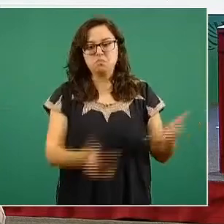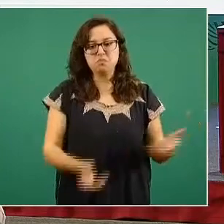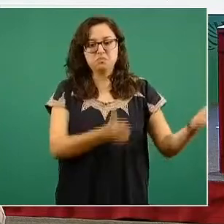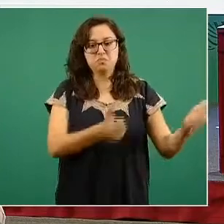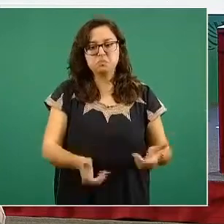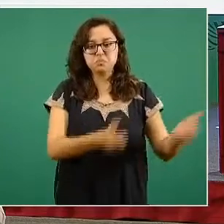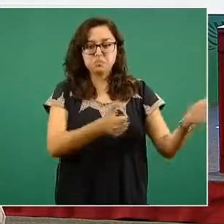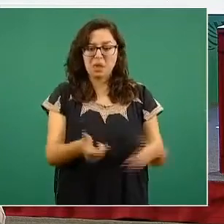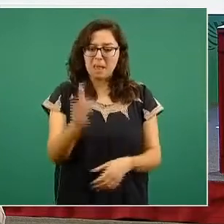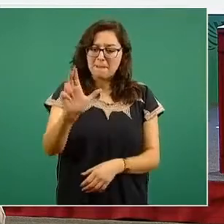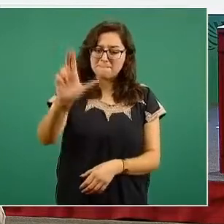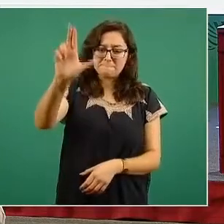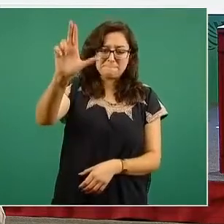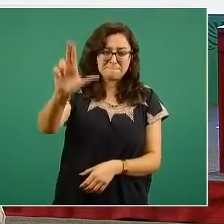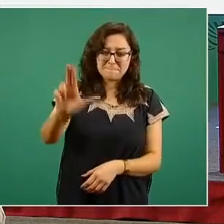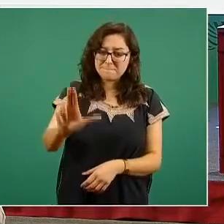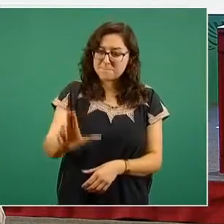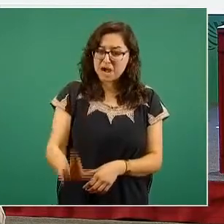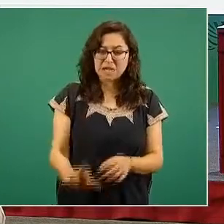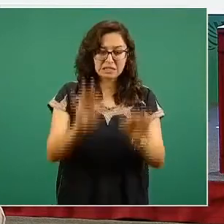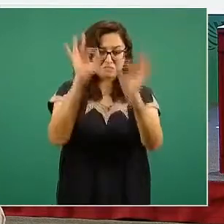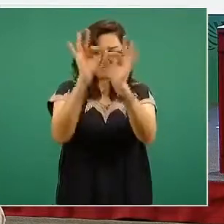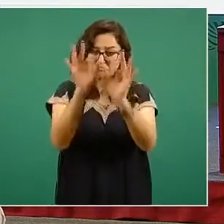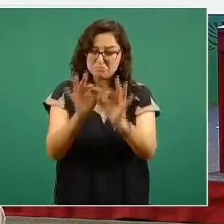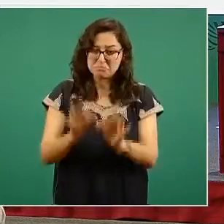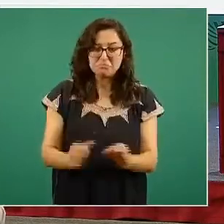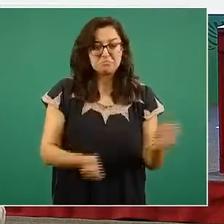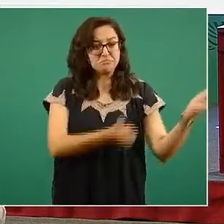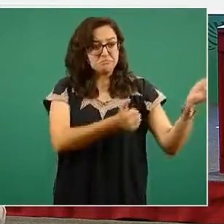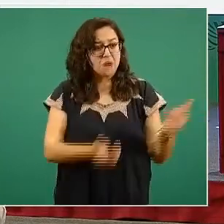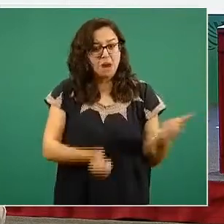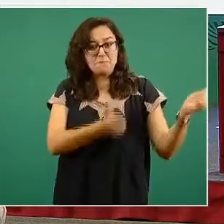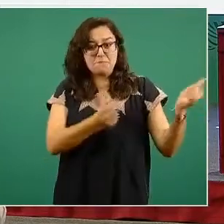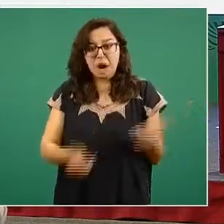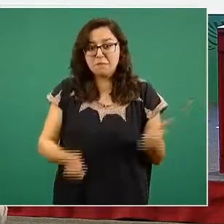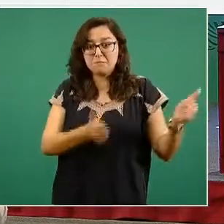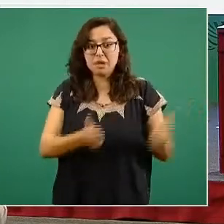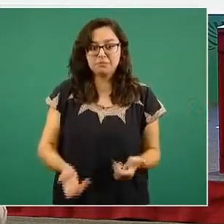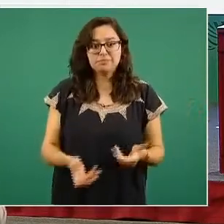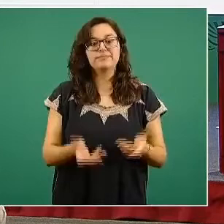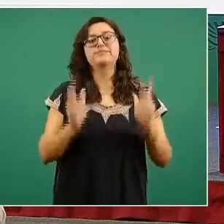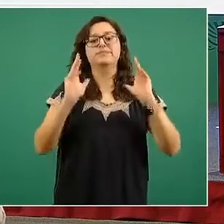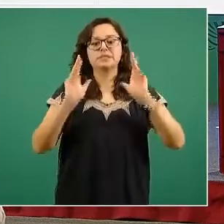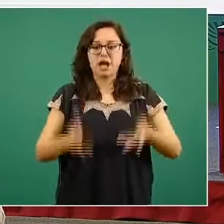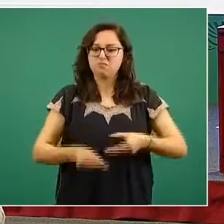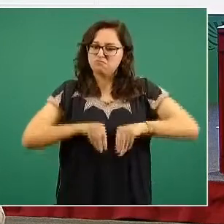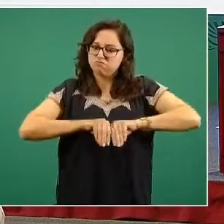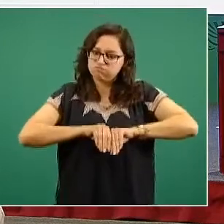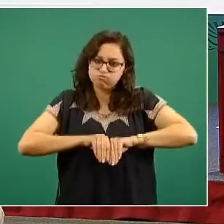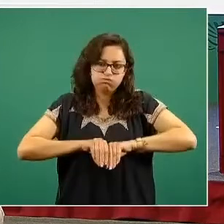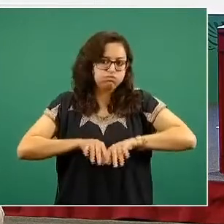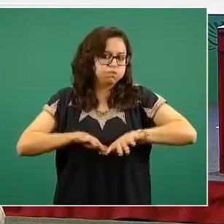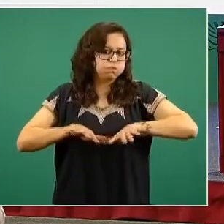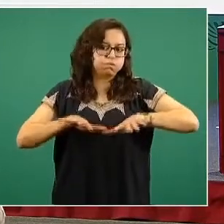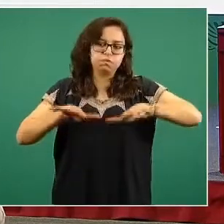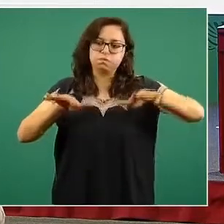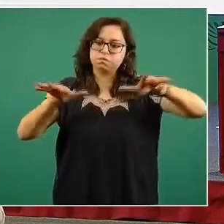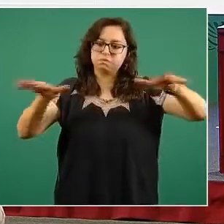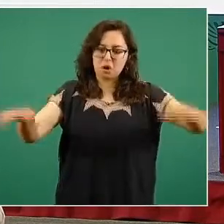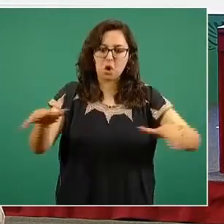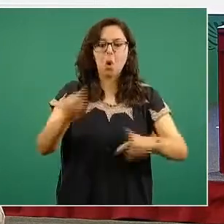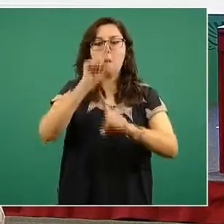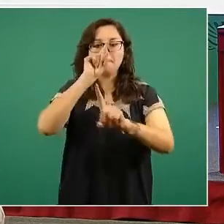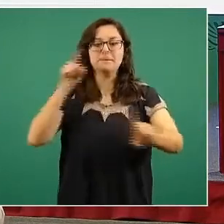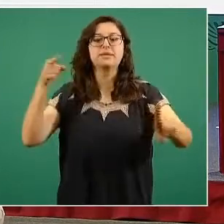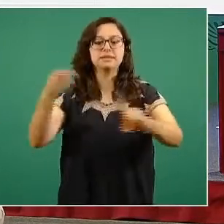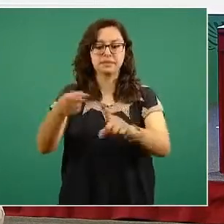martes de la salud, los martes del pulso de la salud, llegarán las vacunas y se desplegarán con base en este objetivo que